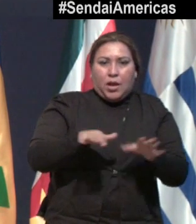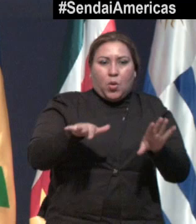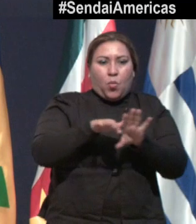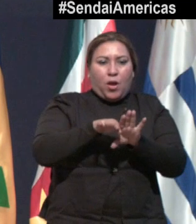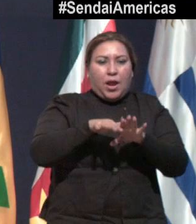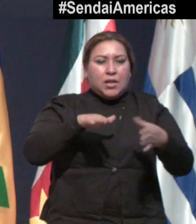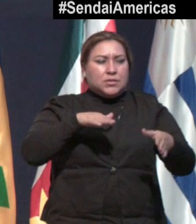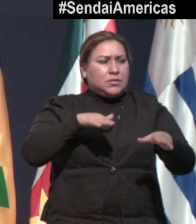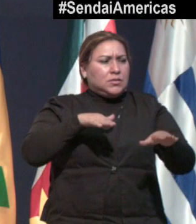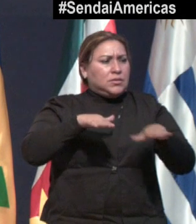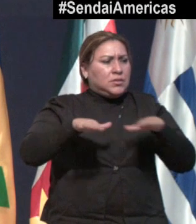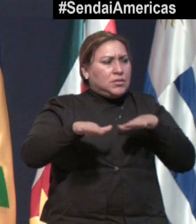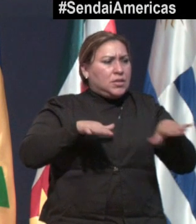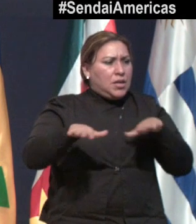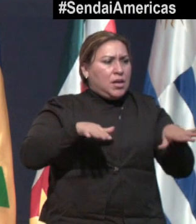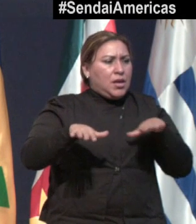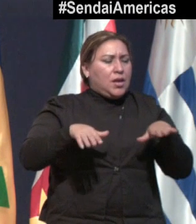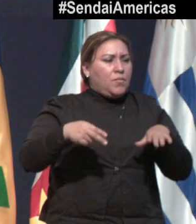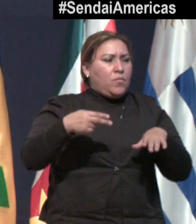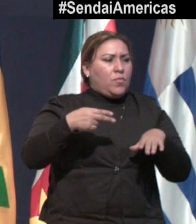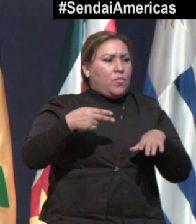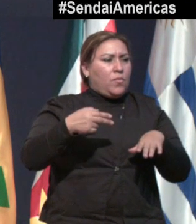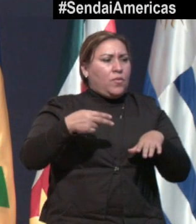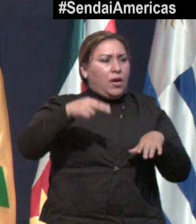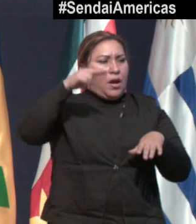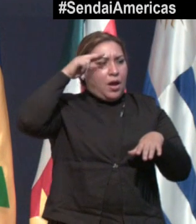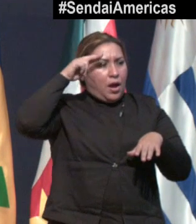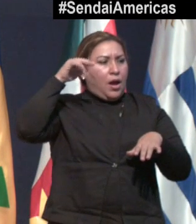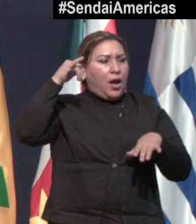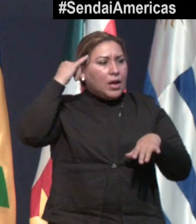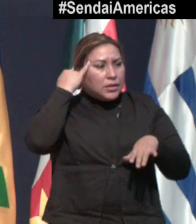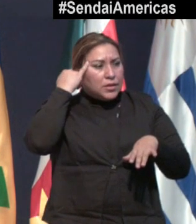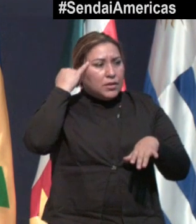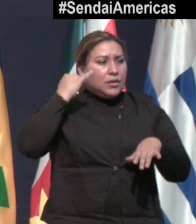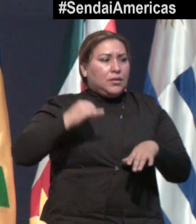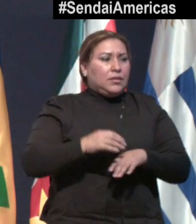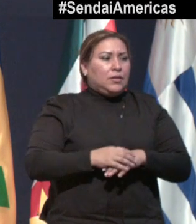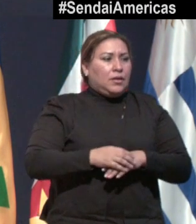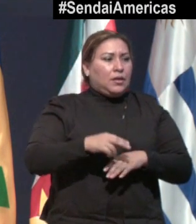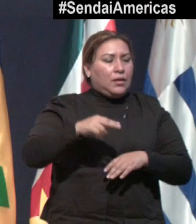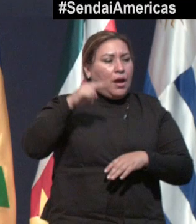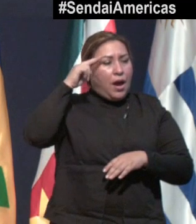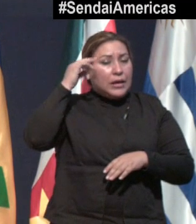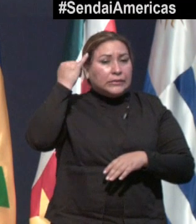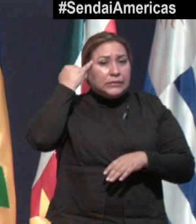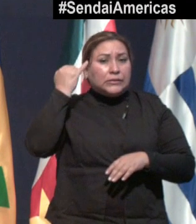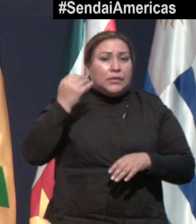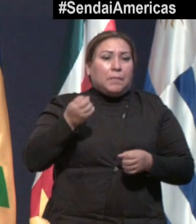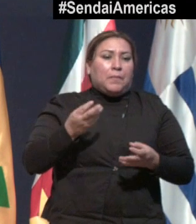Haití que pasó en el año 2010. Entonces hay un problema cuando nos